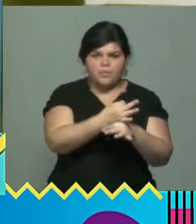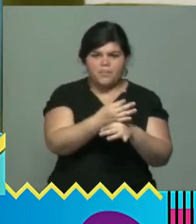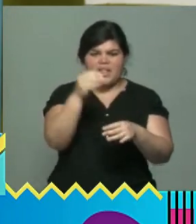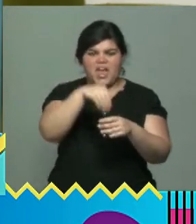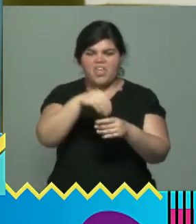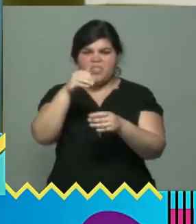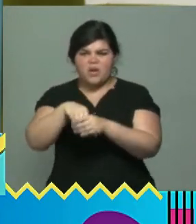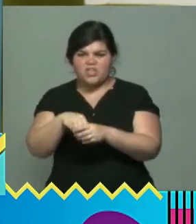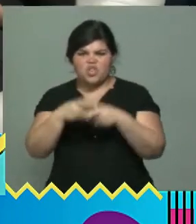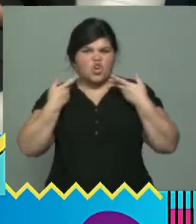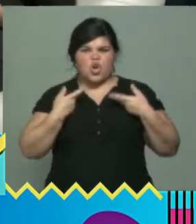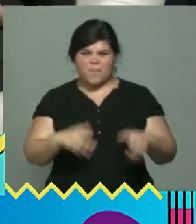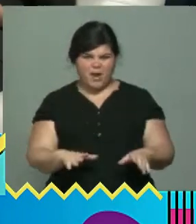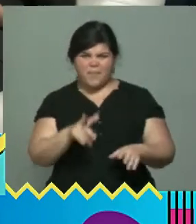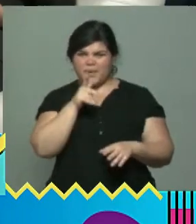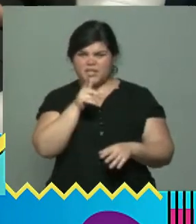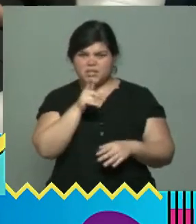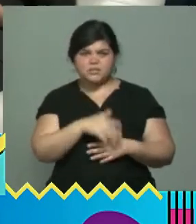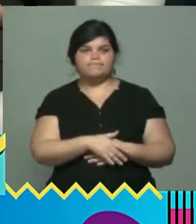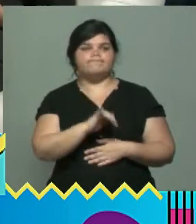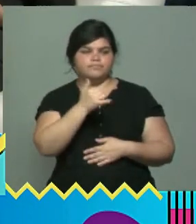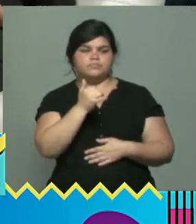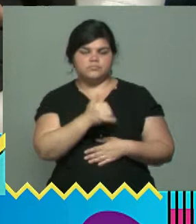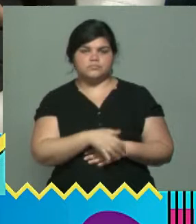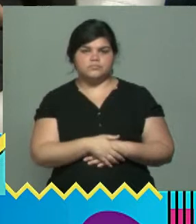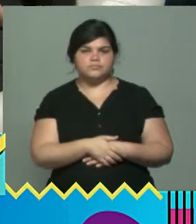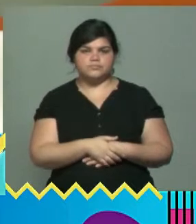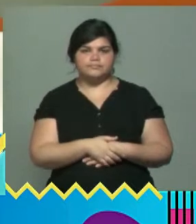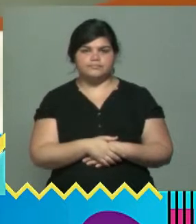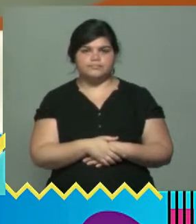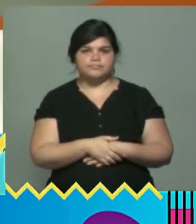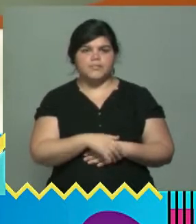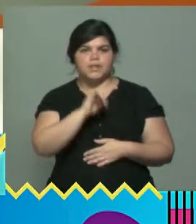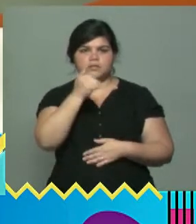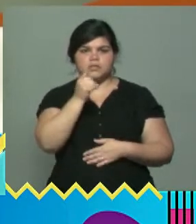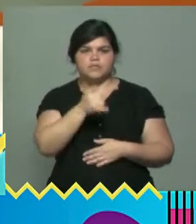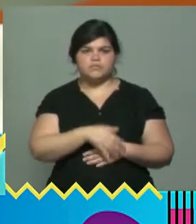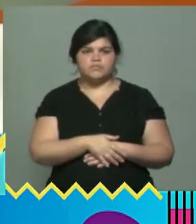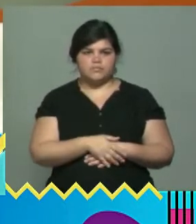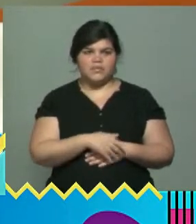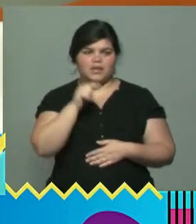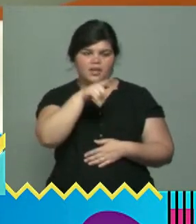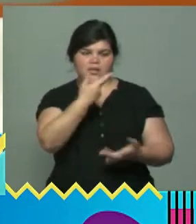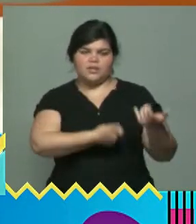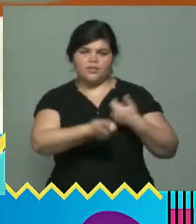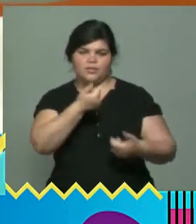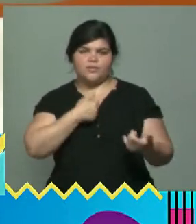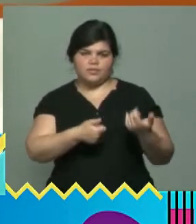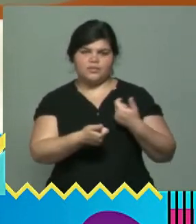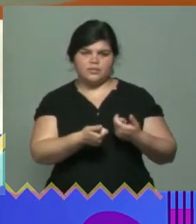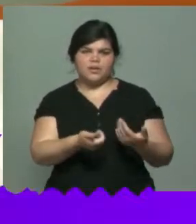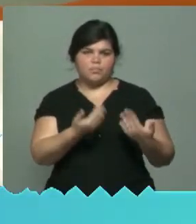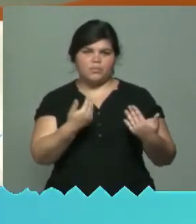¿Está naturalizado? Yo creo que sí. O sea, los números hablan de por sí de esto. Silvina lo puede decir muy bien. Ella trabaja en